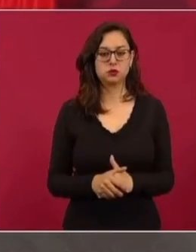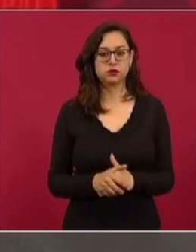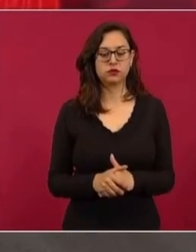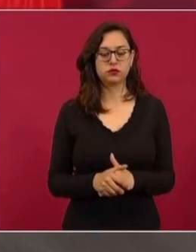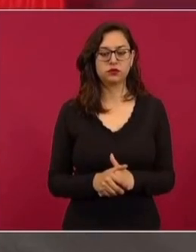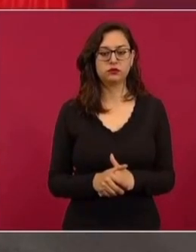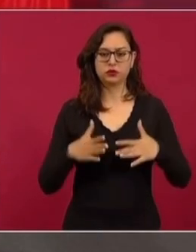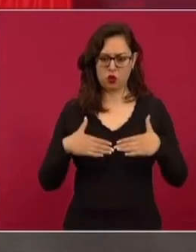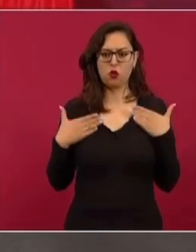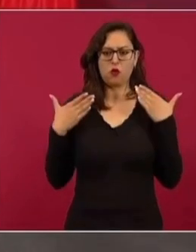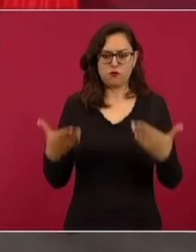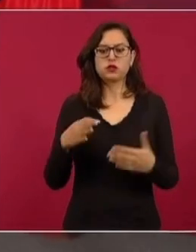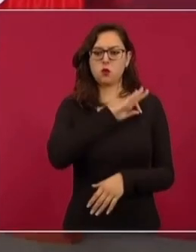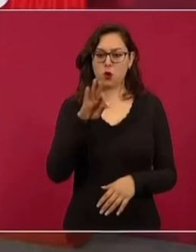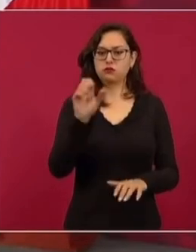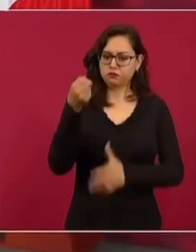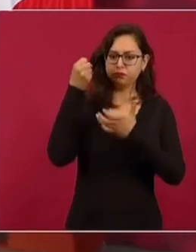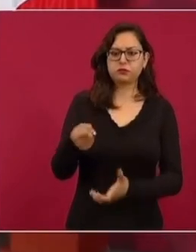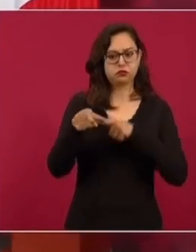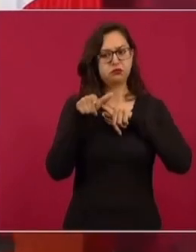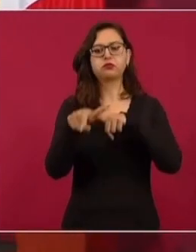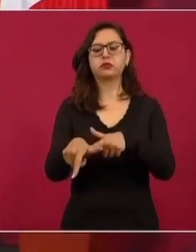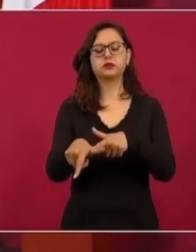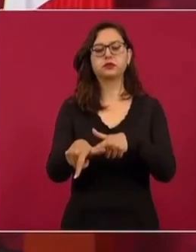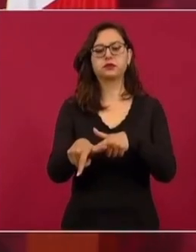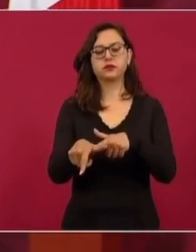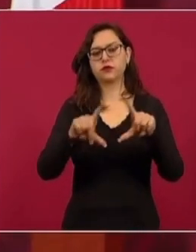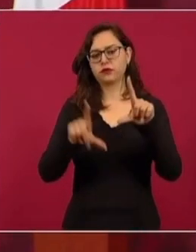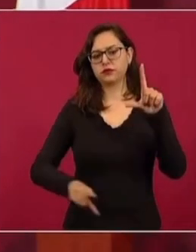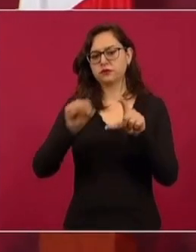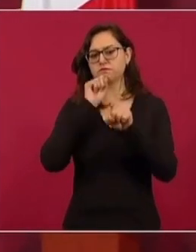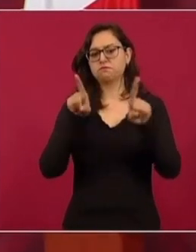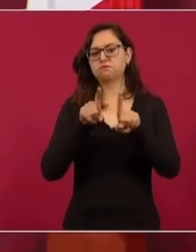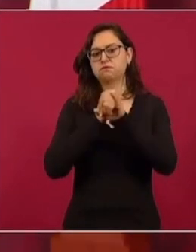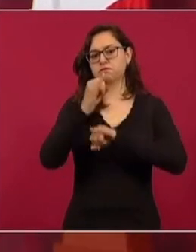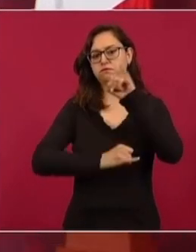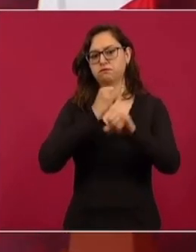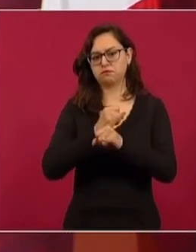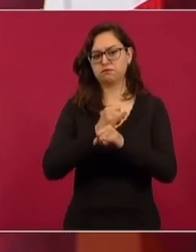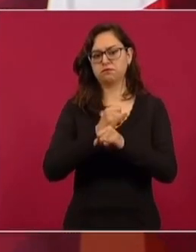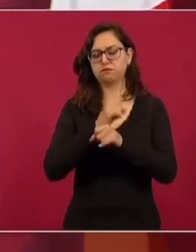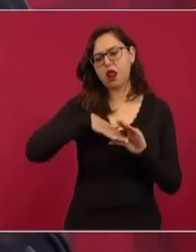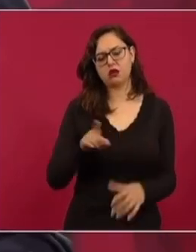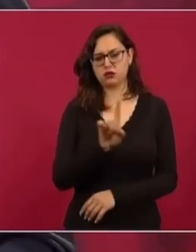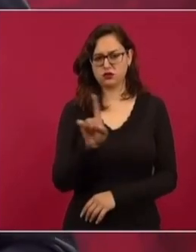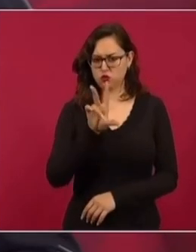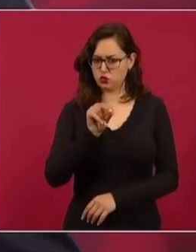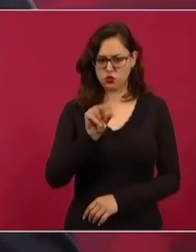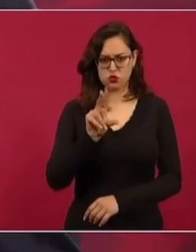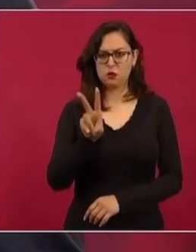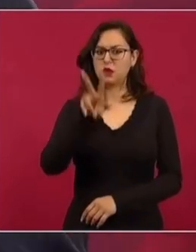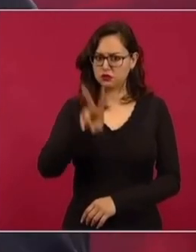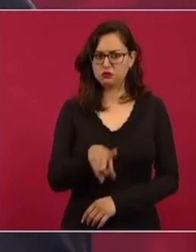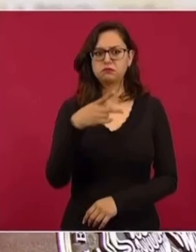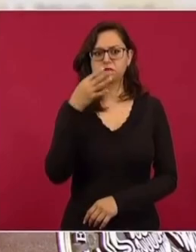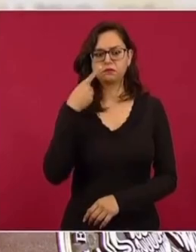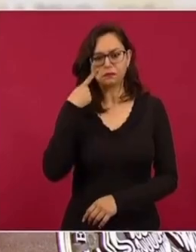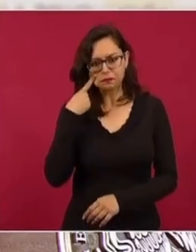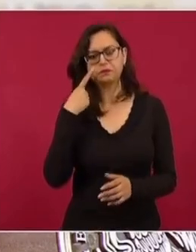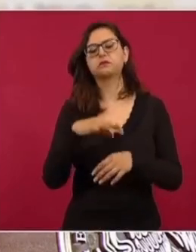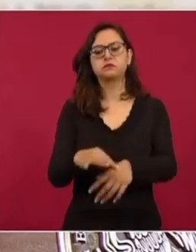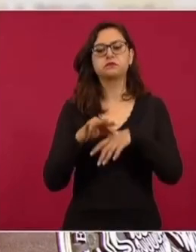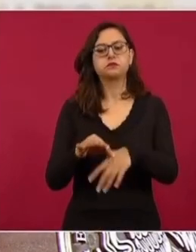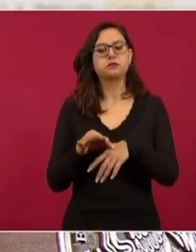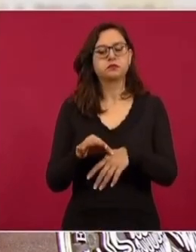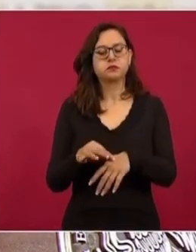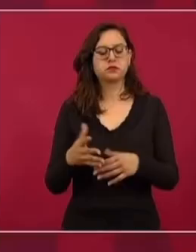confianza para las inversiones, tanto nacionales como la inversión extranjera. Llevaba mucho tiempo en que